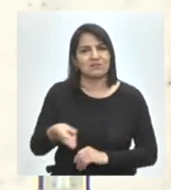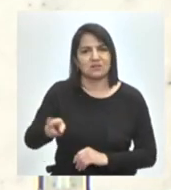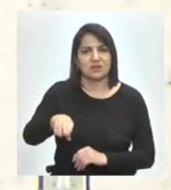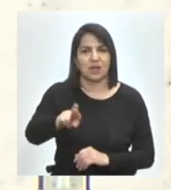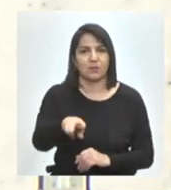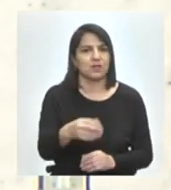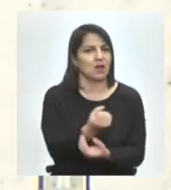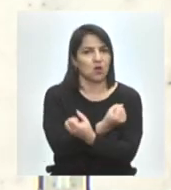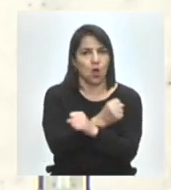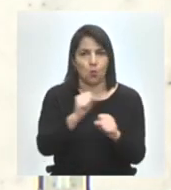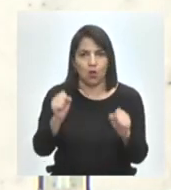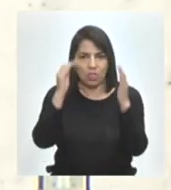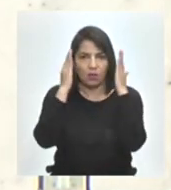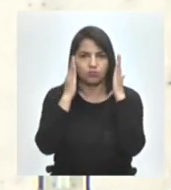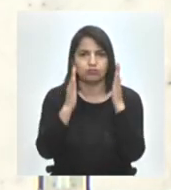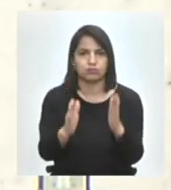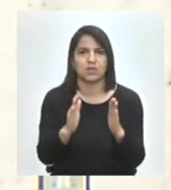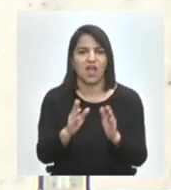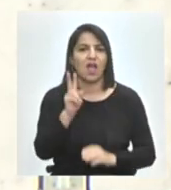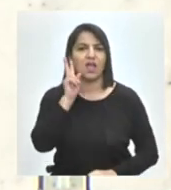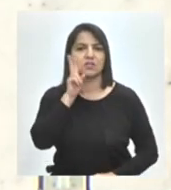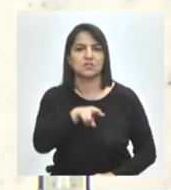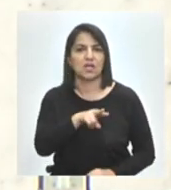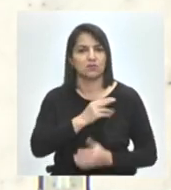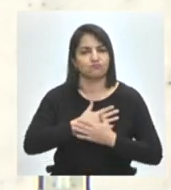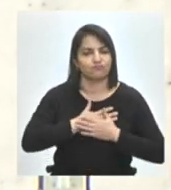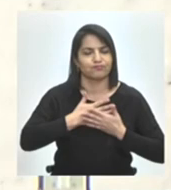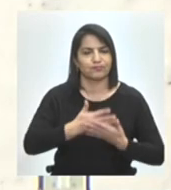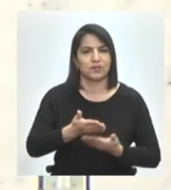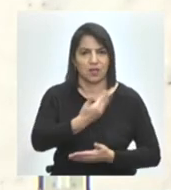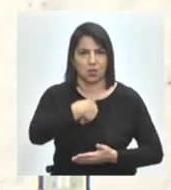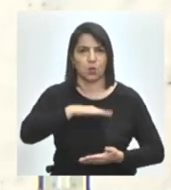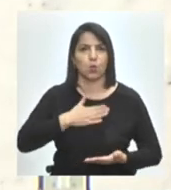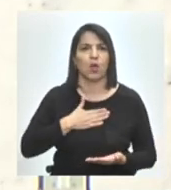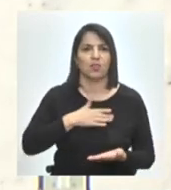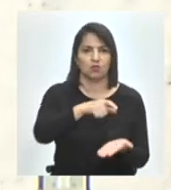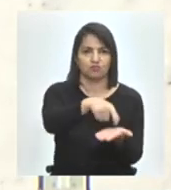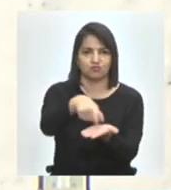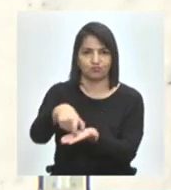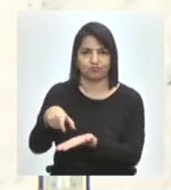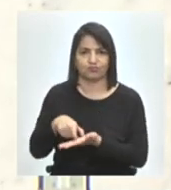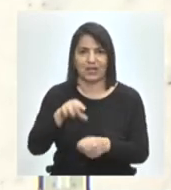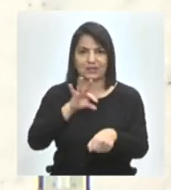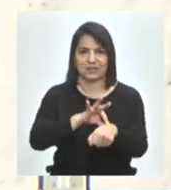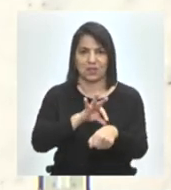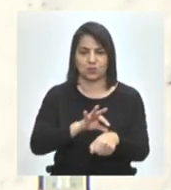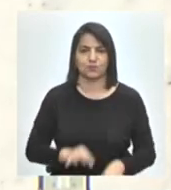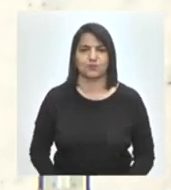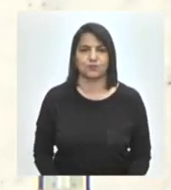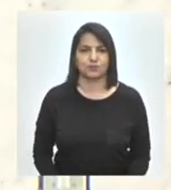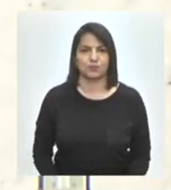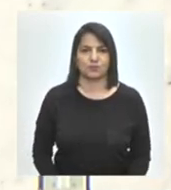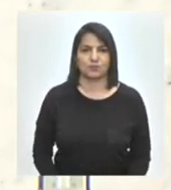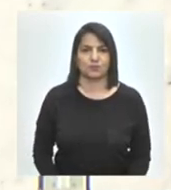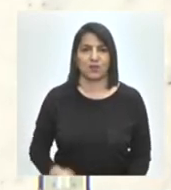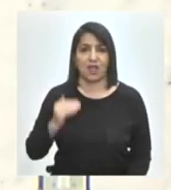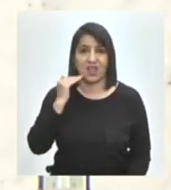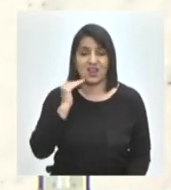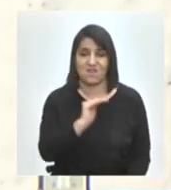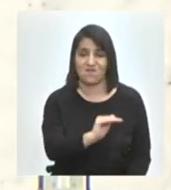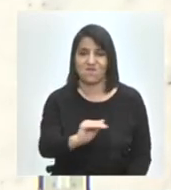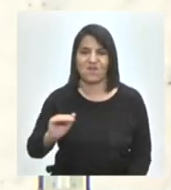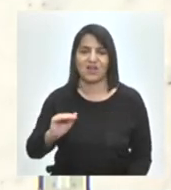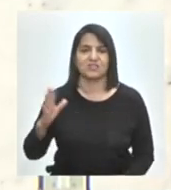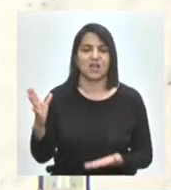ser tratada de forma indolente en nuestros centros asistenciales. En infancia, logramos despachar